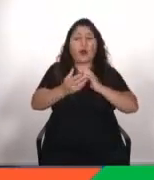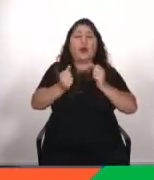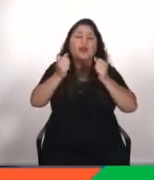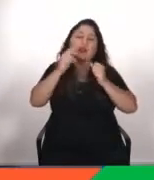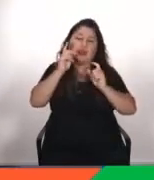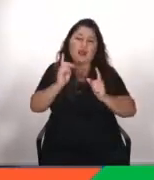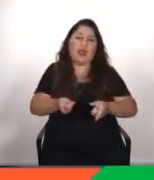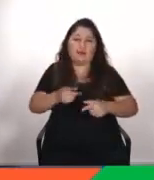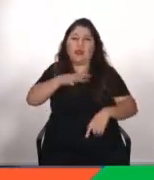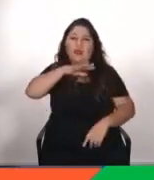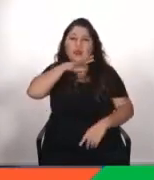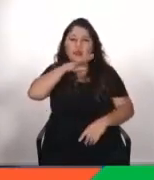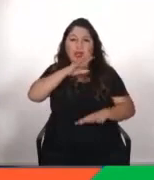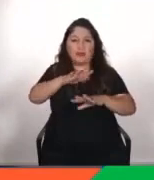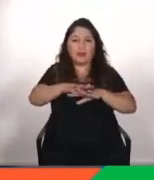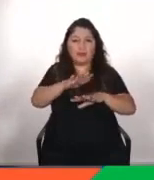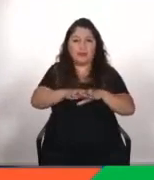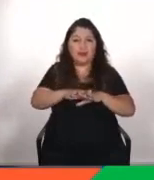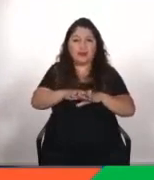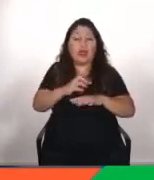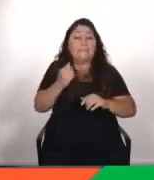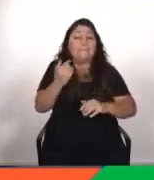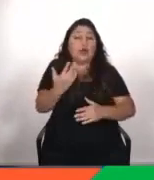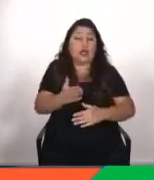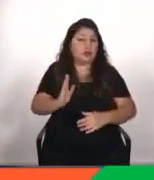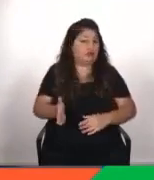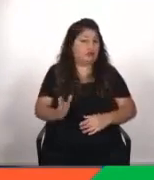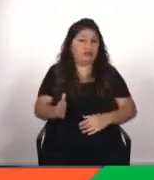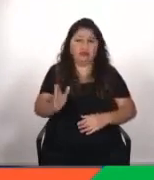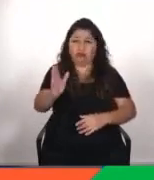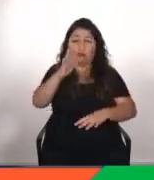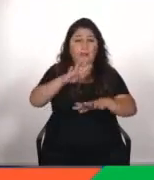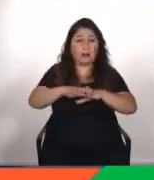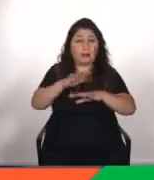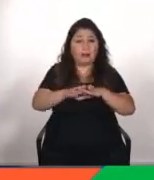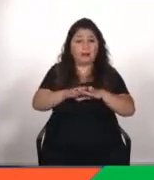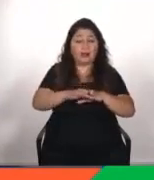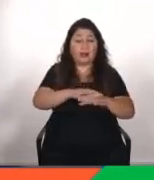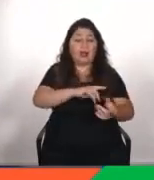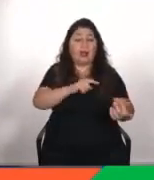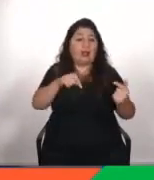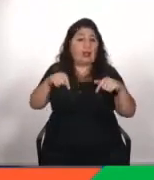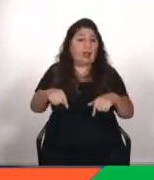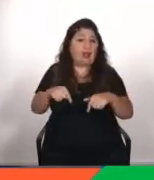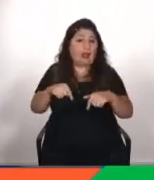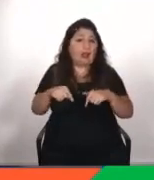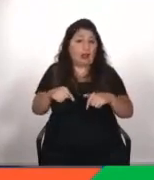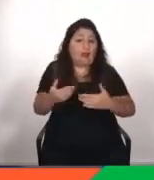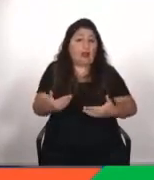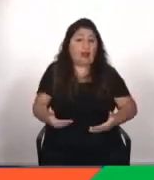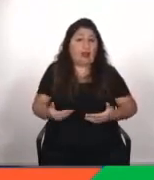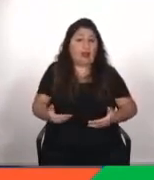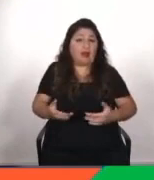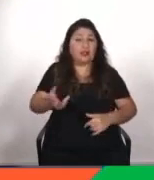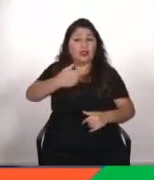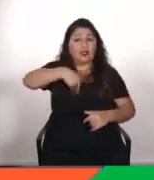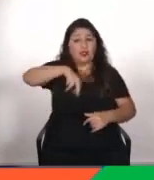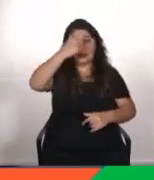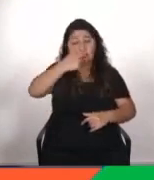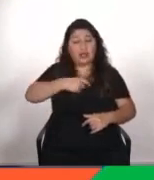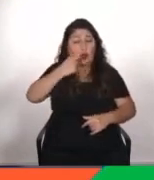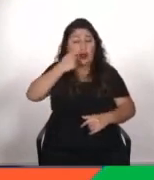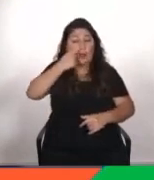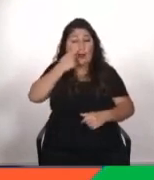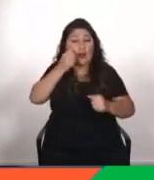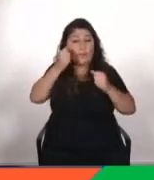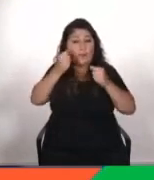¿no? Entonces, por eso son tan importantes las matemáticas, porque probablemente son aquello que ponemos como seres humanos en nuestra lectura del mundo. Es una de